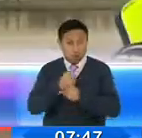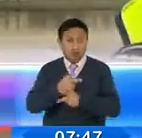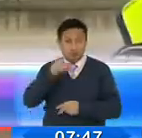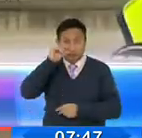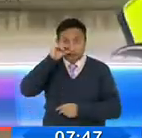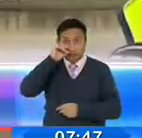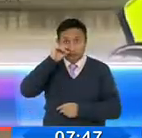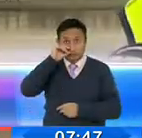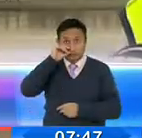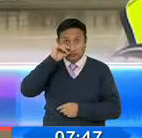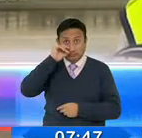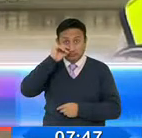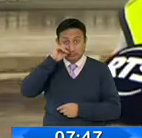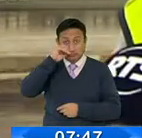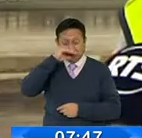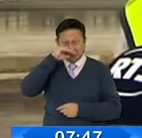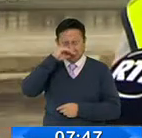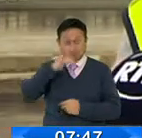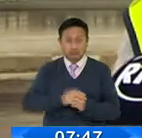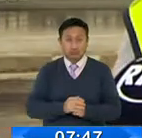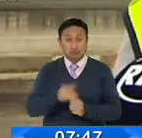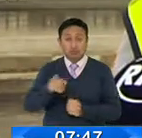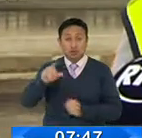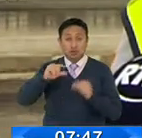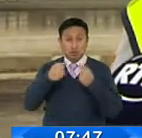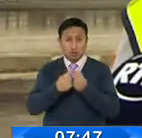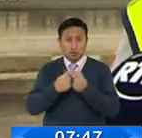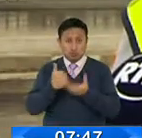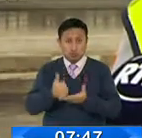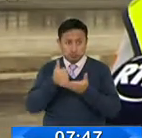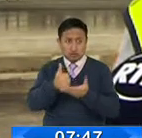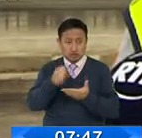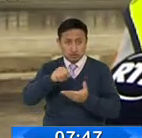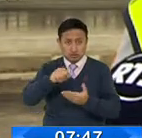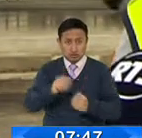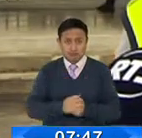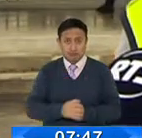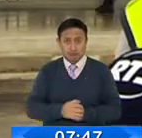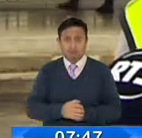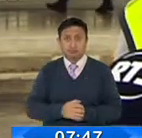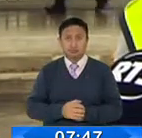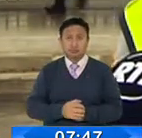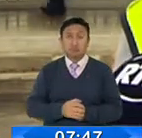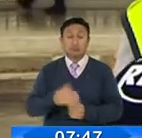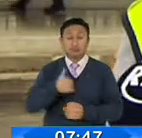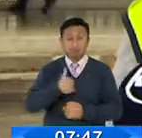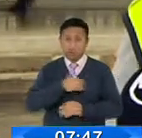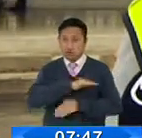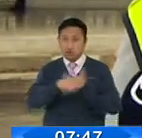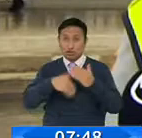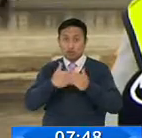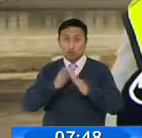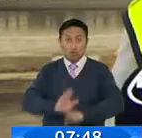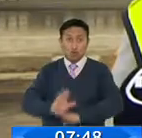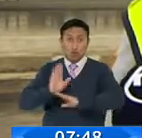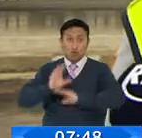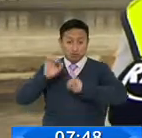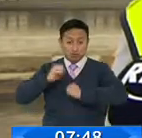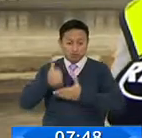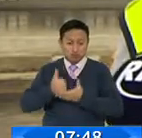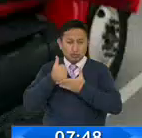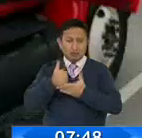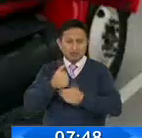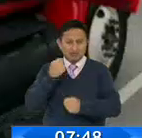grupos de intervención, grupos de rescate, y los cuales estamos comprometidos con la ciudadanía para hacer un excelente